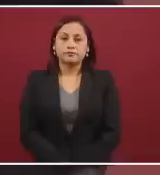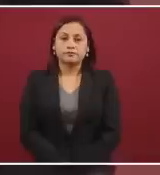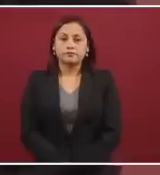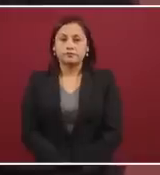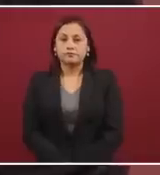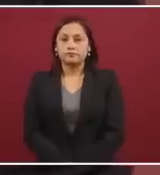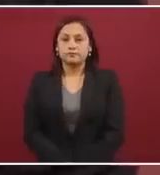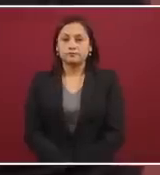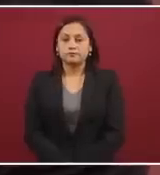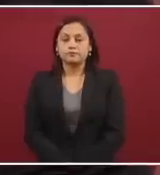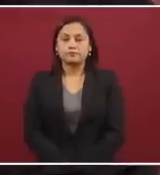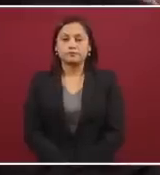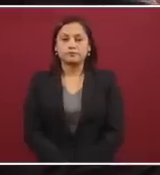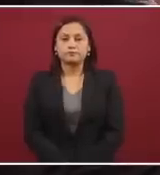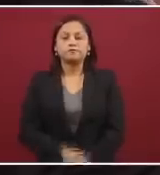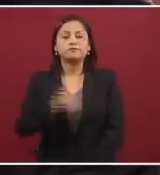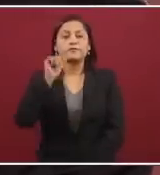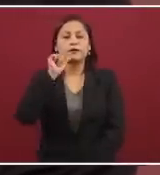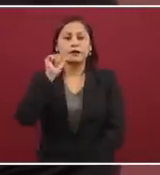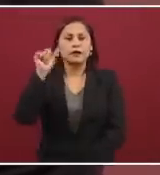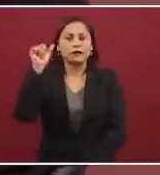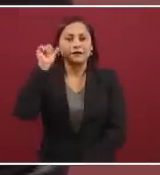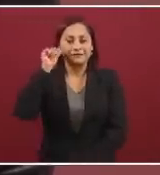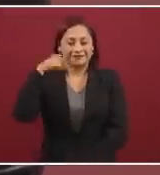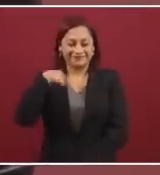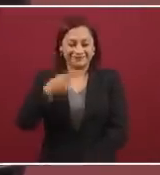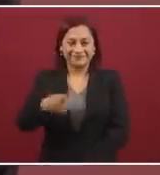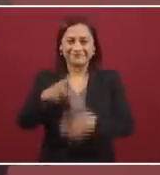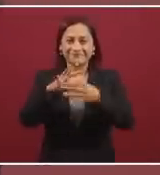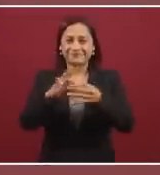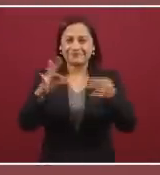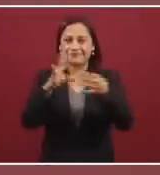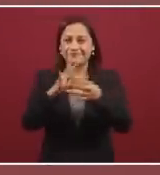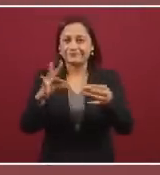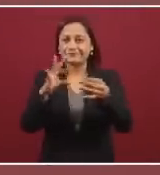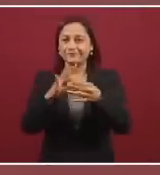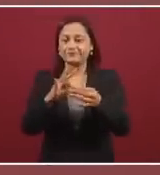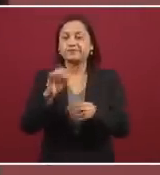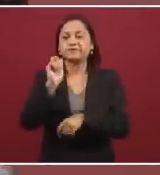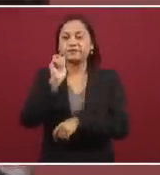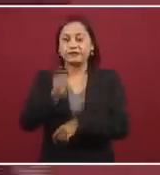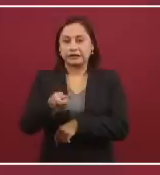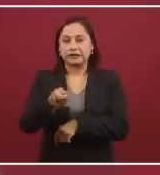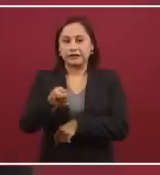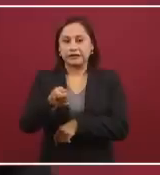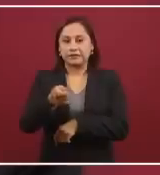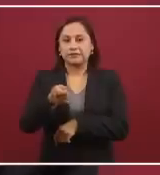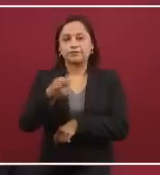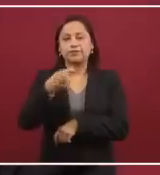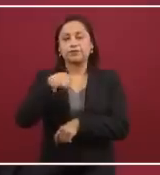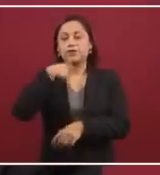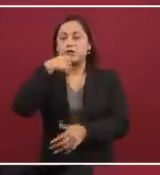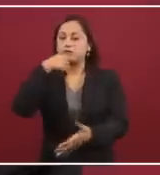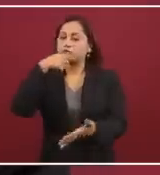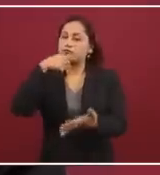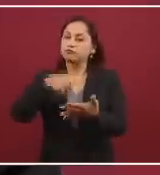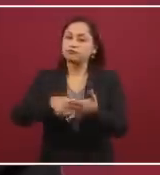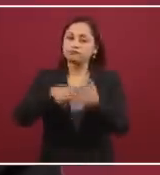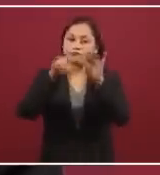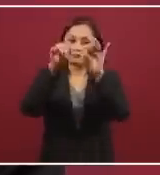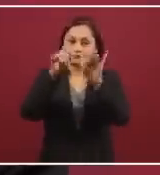ayer les hablaba yo de que de manera respetuosa lleva invierno en la carta